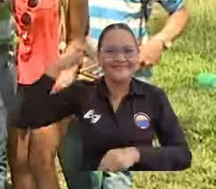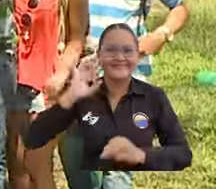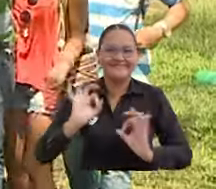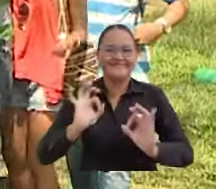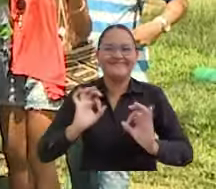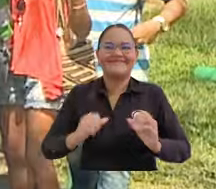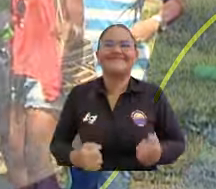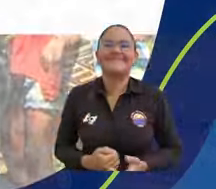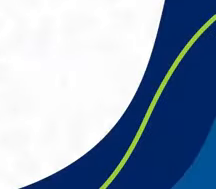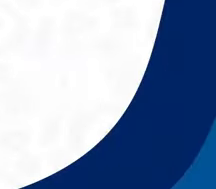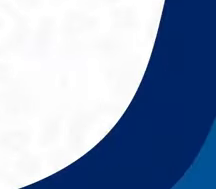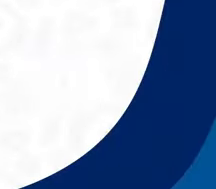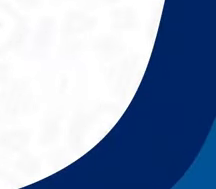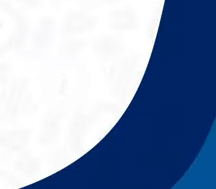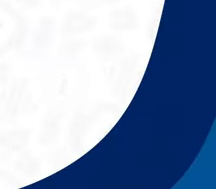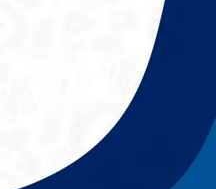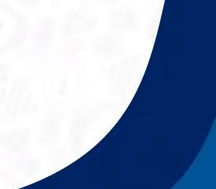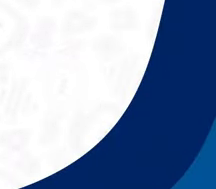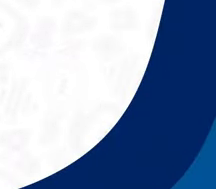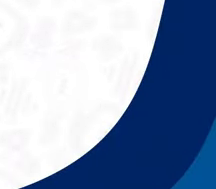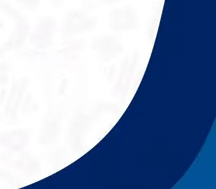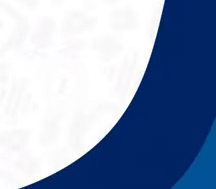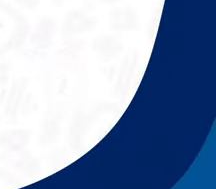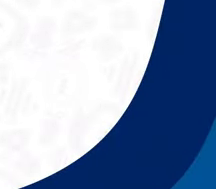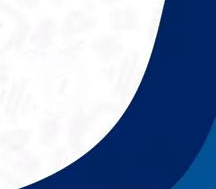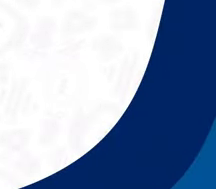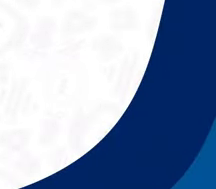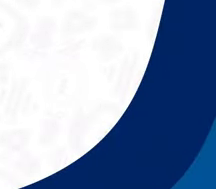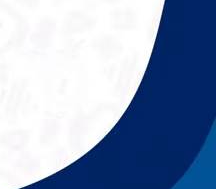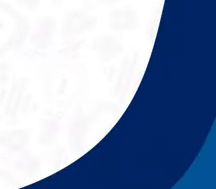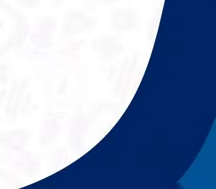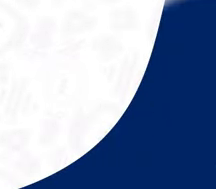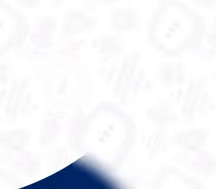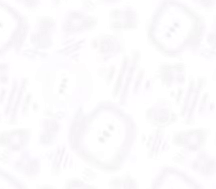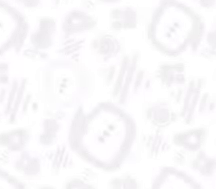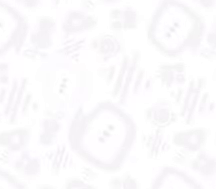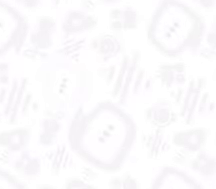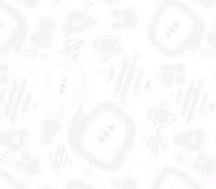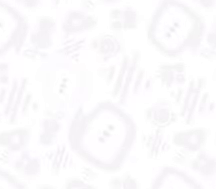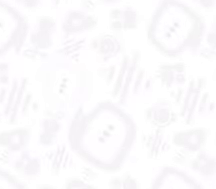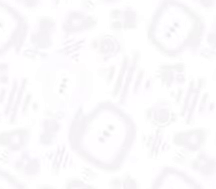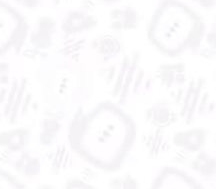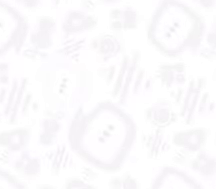formación de profesionales. Universidad del Magdalena, aún más incluyente e innovadora.